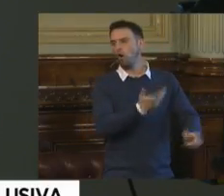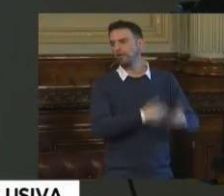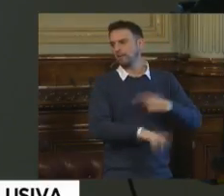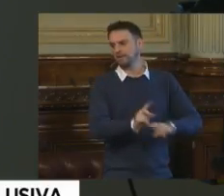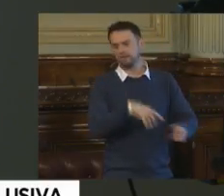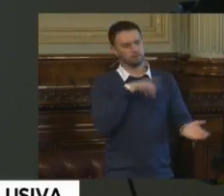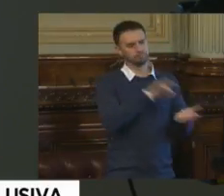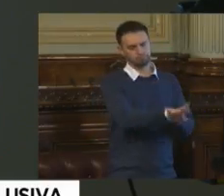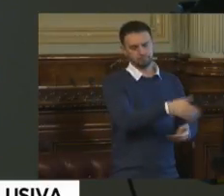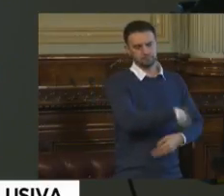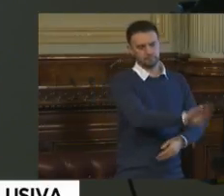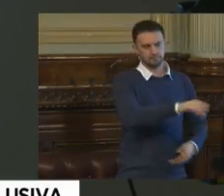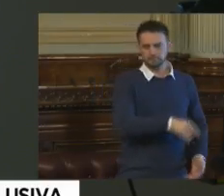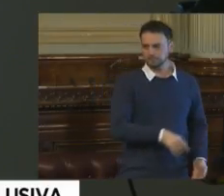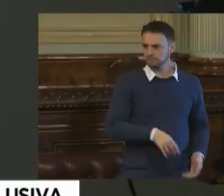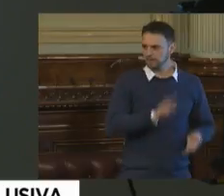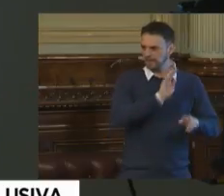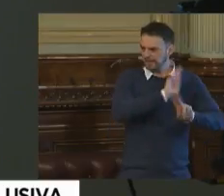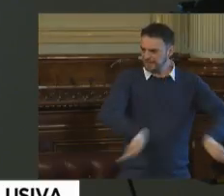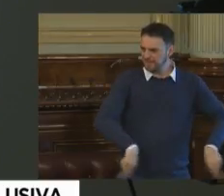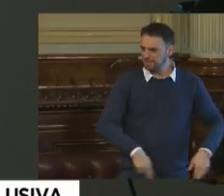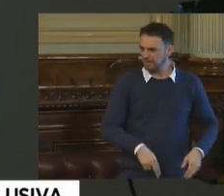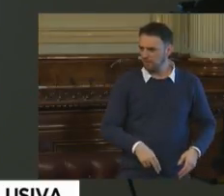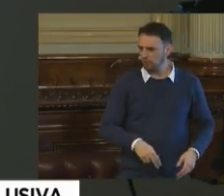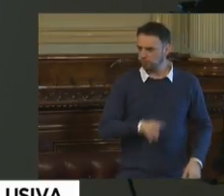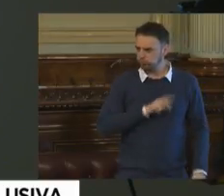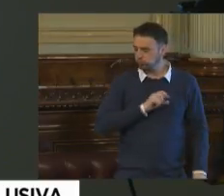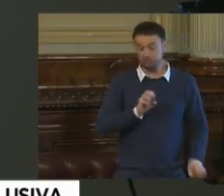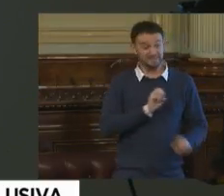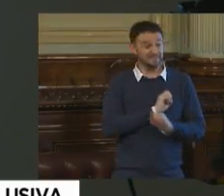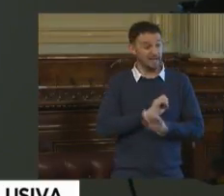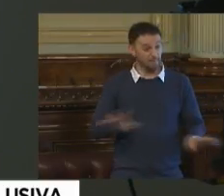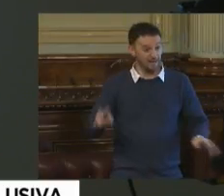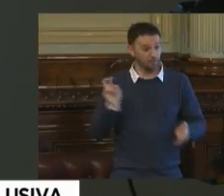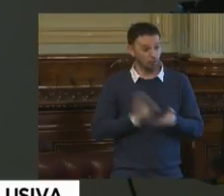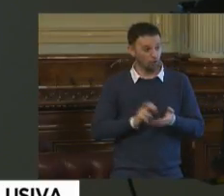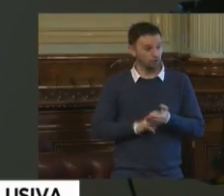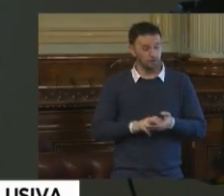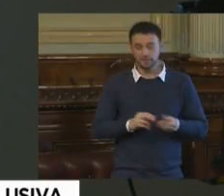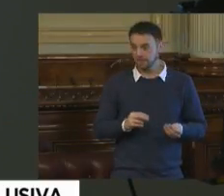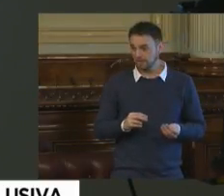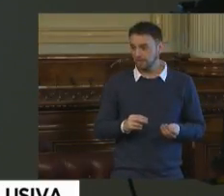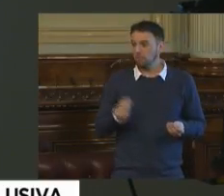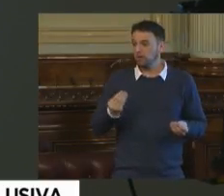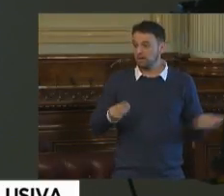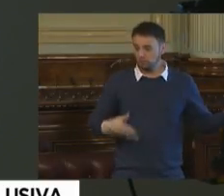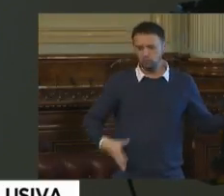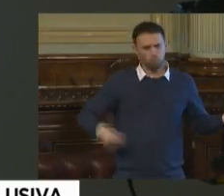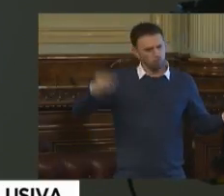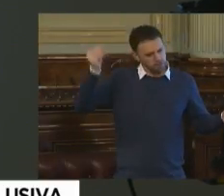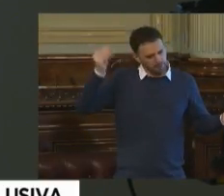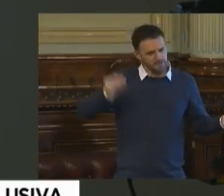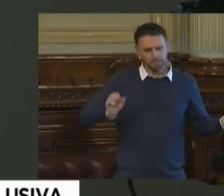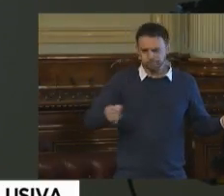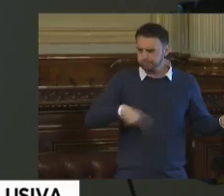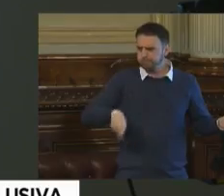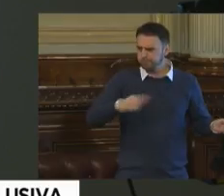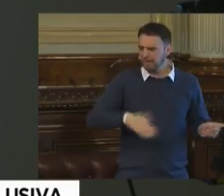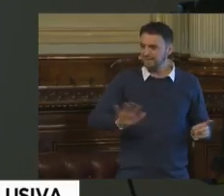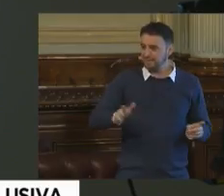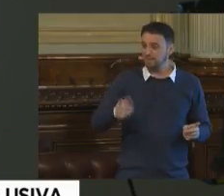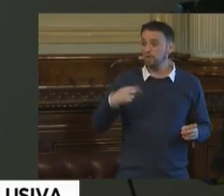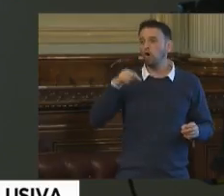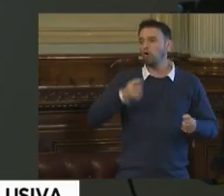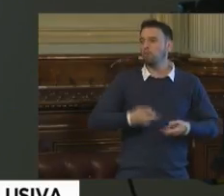bueno esto qué resultado bastante escandaloso lo lamentable es que es bastante más frecuente de lo que uno